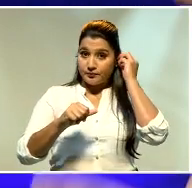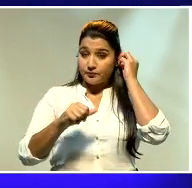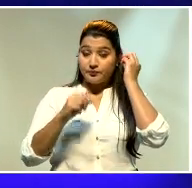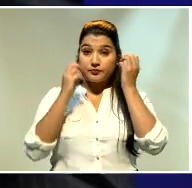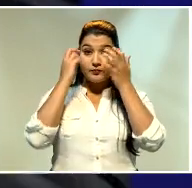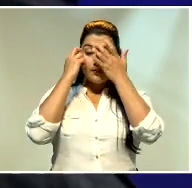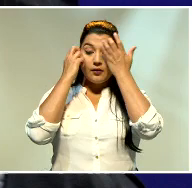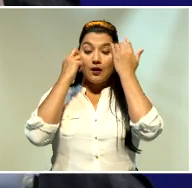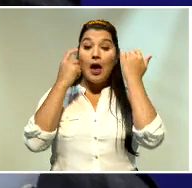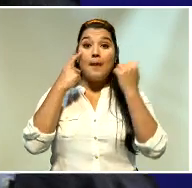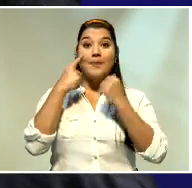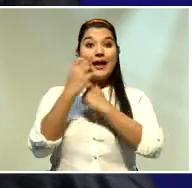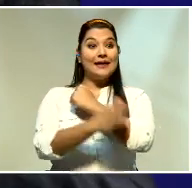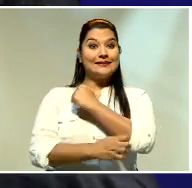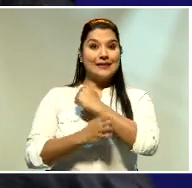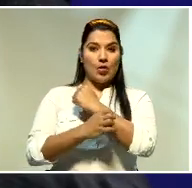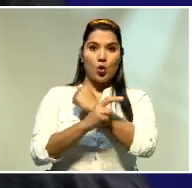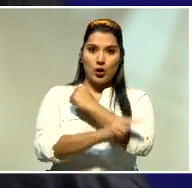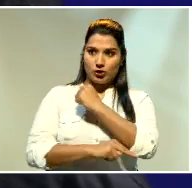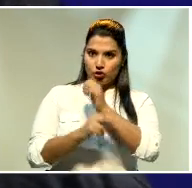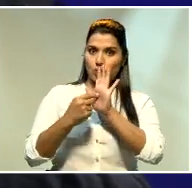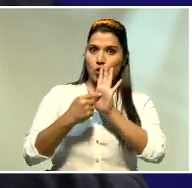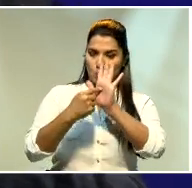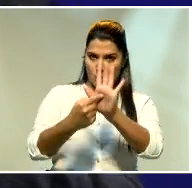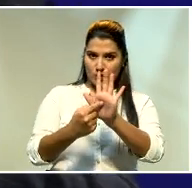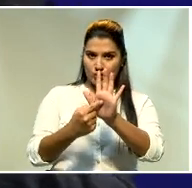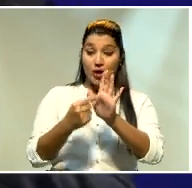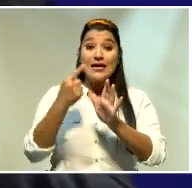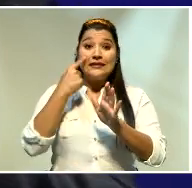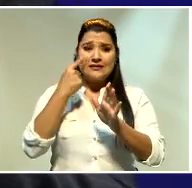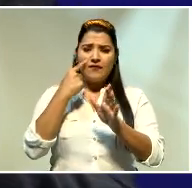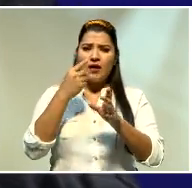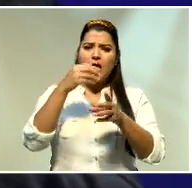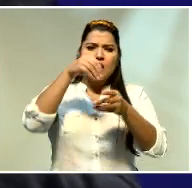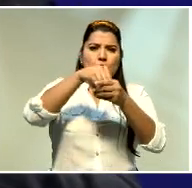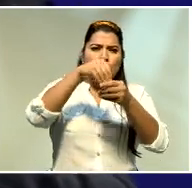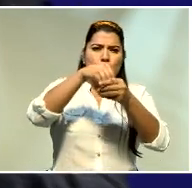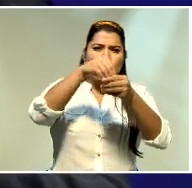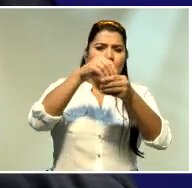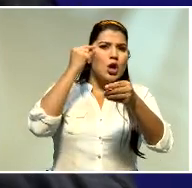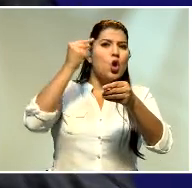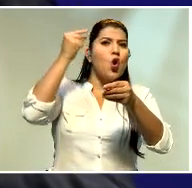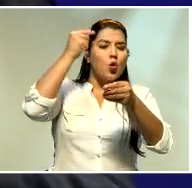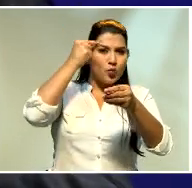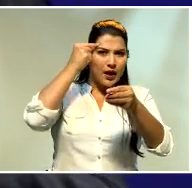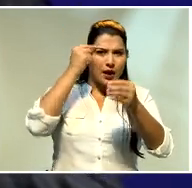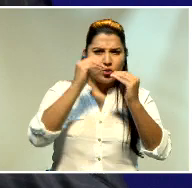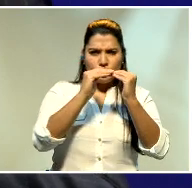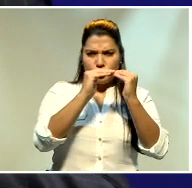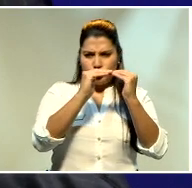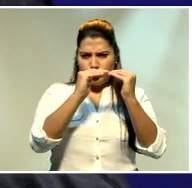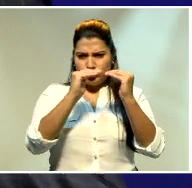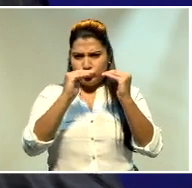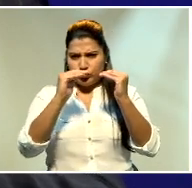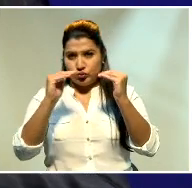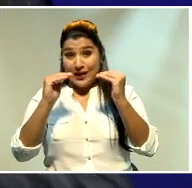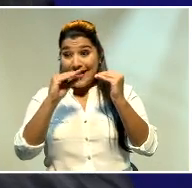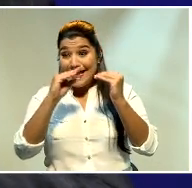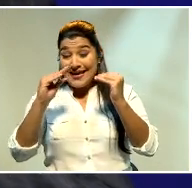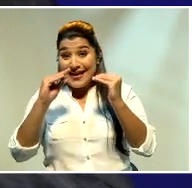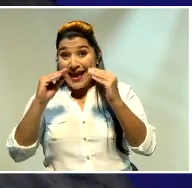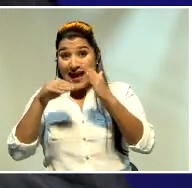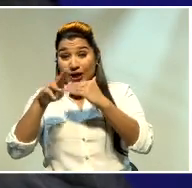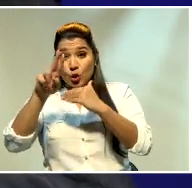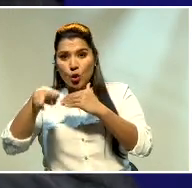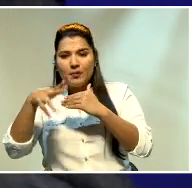mismo Estado de la Nación lo muestra, se ve una curva de los ingresos del gobierno y la capacidad del gobierno de pagar, y un punto en noviembre del 2018 es casi